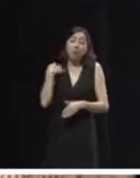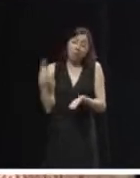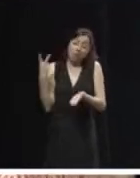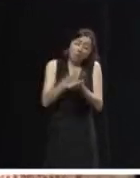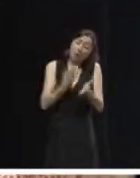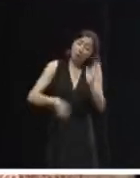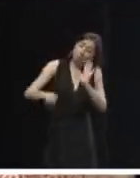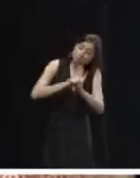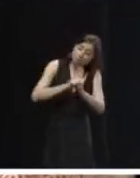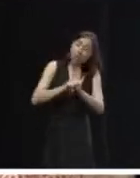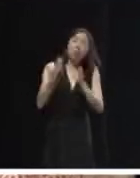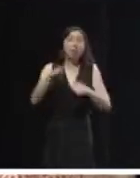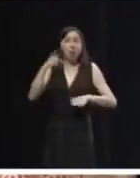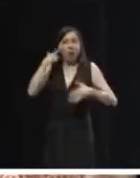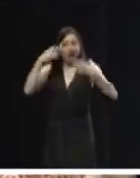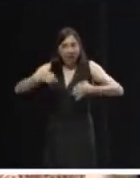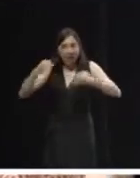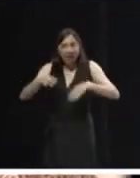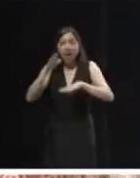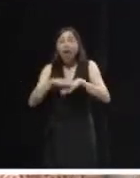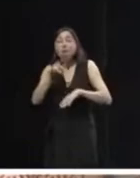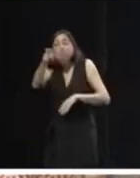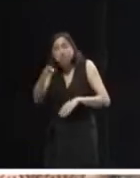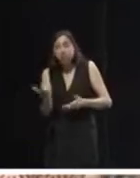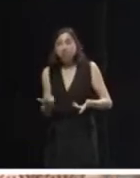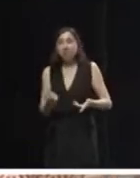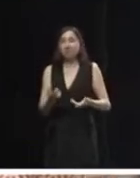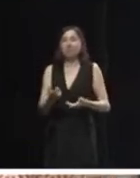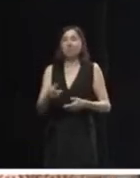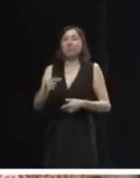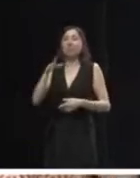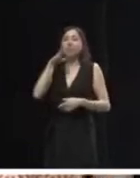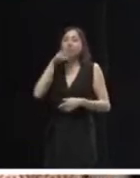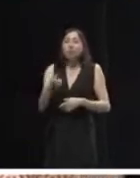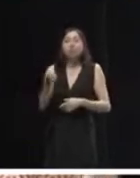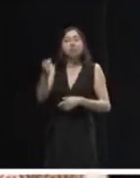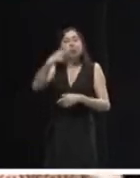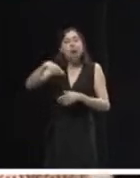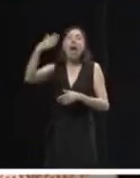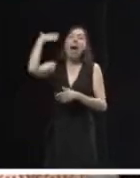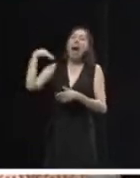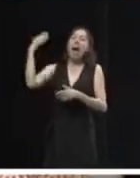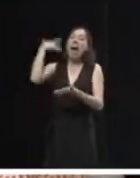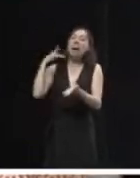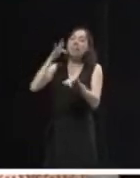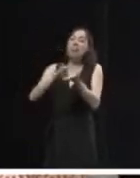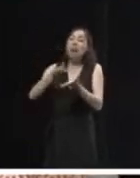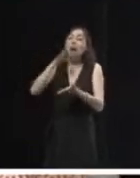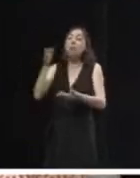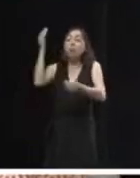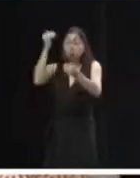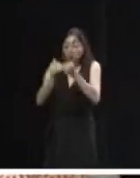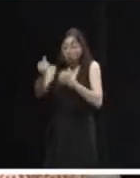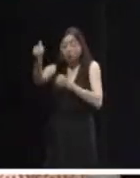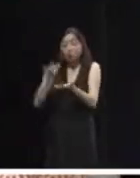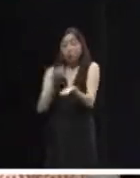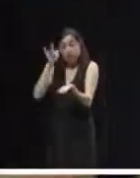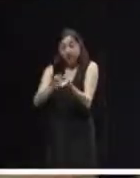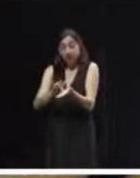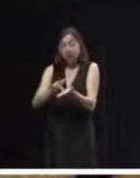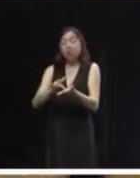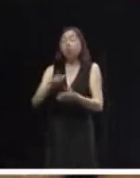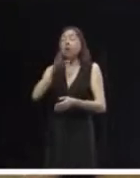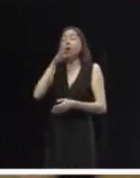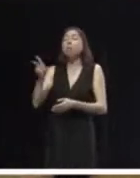pero en realidad es por ti, ¿eh? Es por ella, por los que estuvieron, por los que están, por los que vienen, por el futuro de este